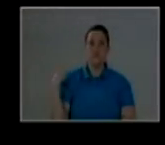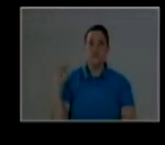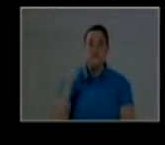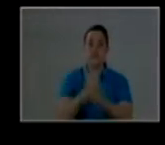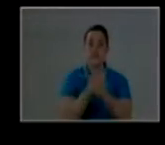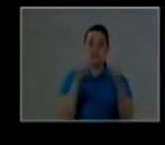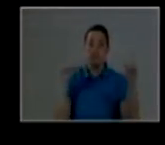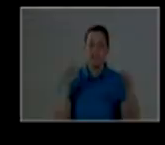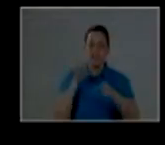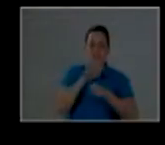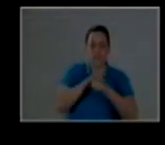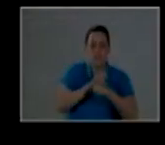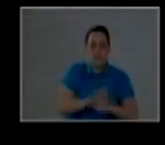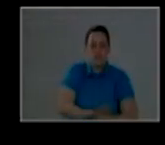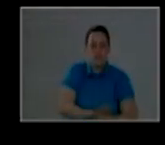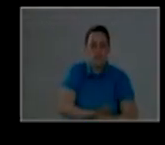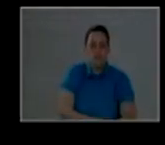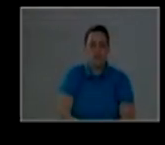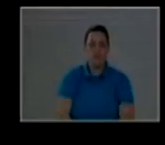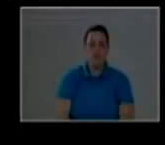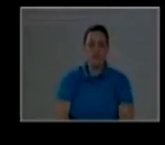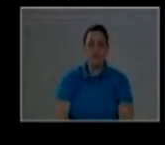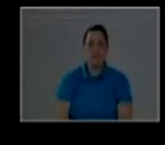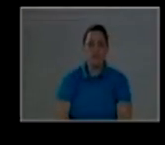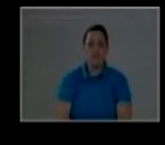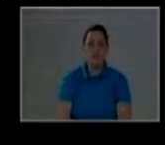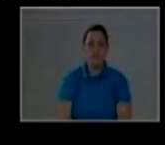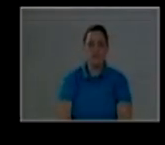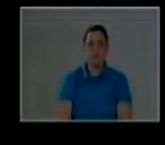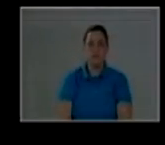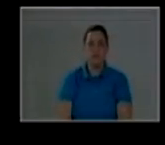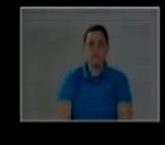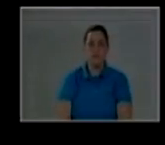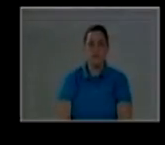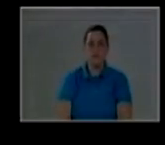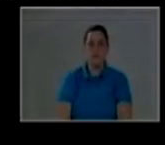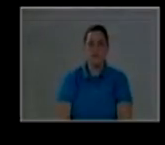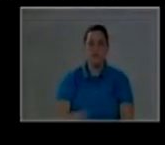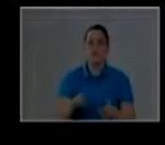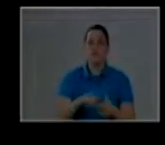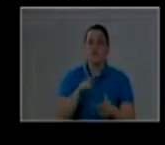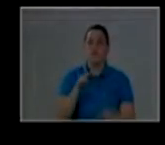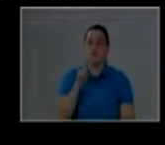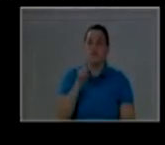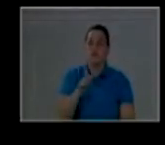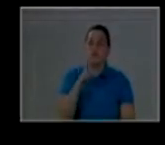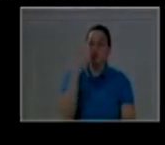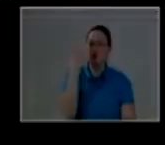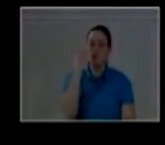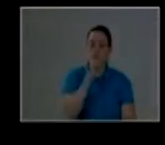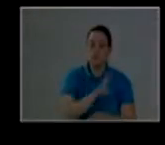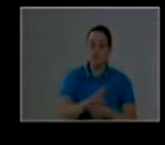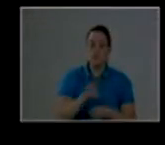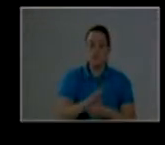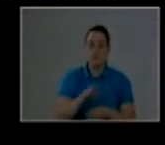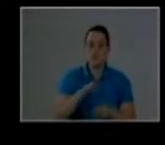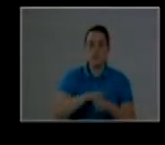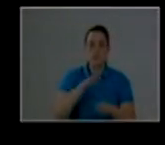oprimidos. Y por favor, como que se estuviera parafraseando, cuando estas 4 cosas se